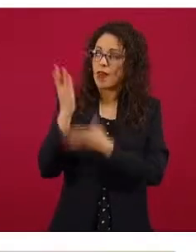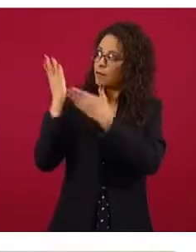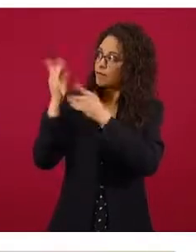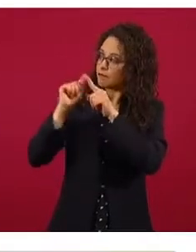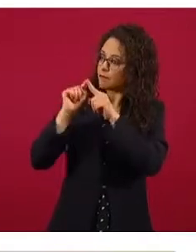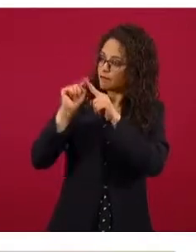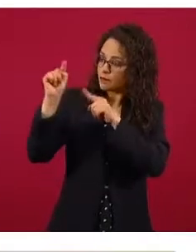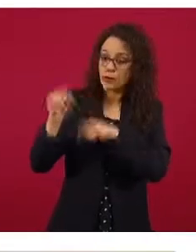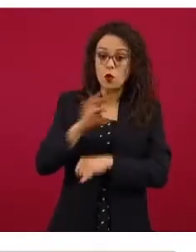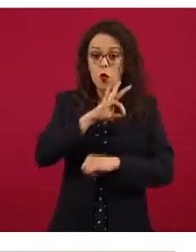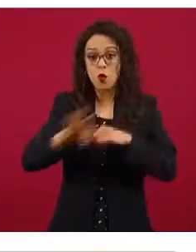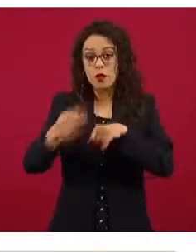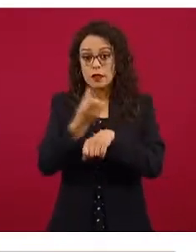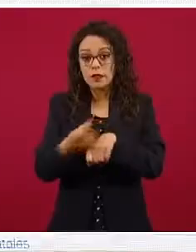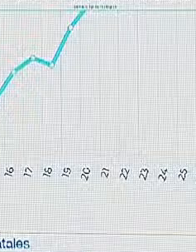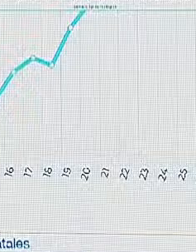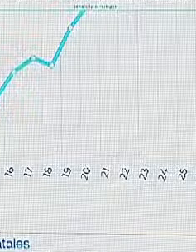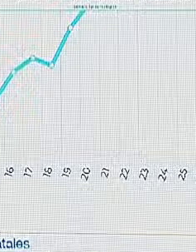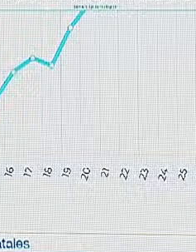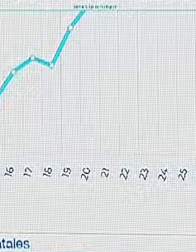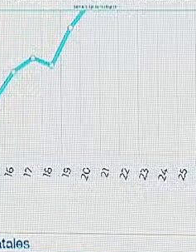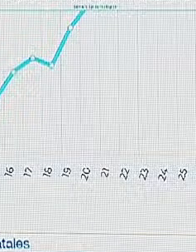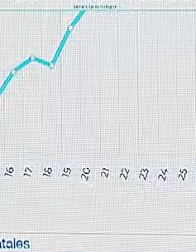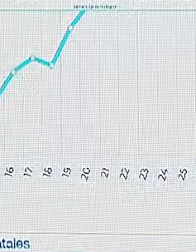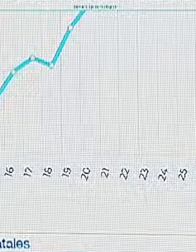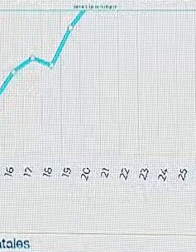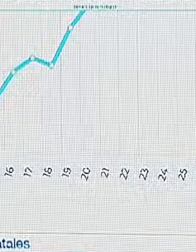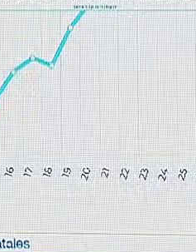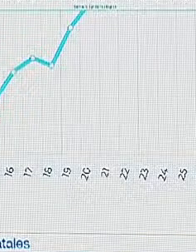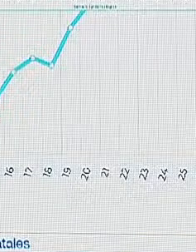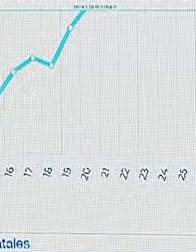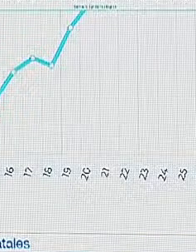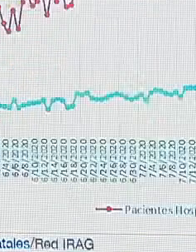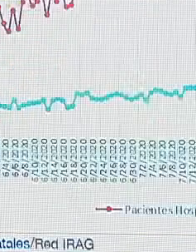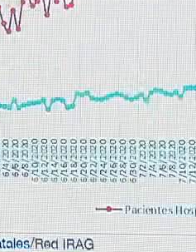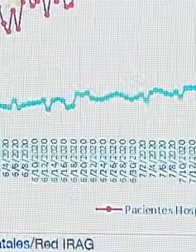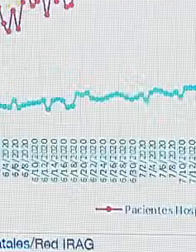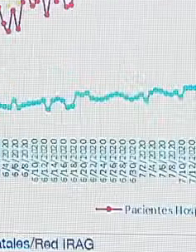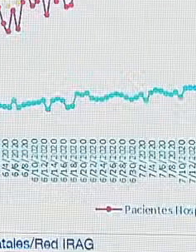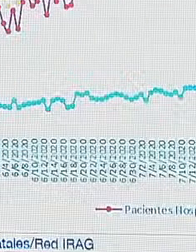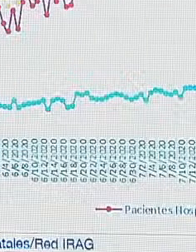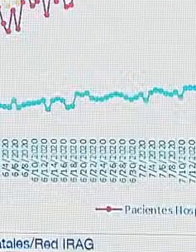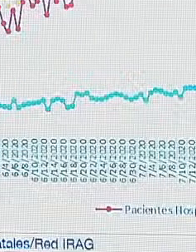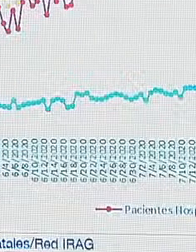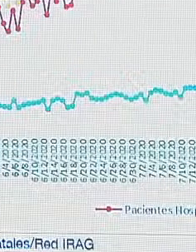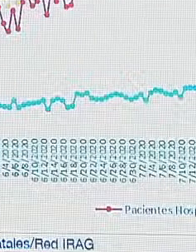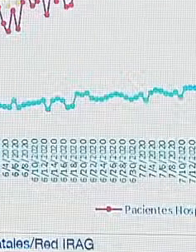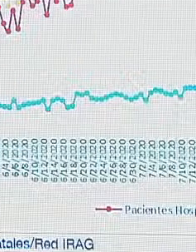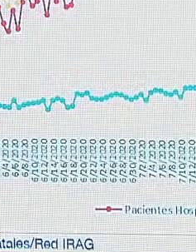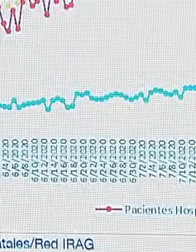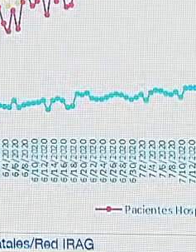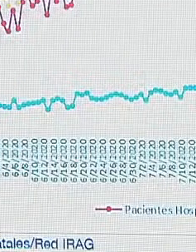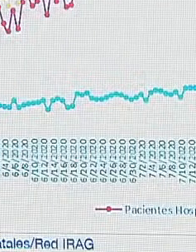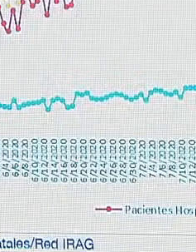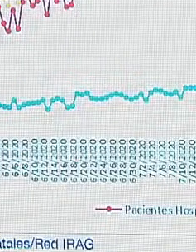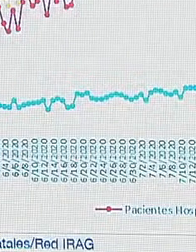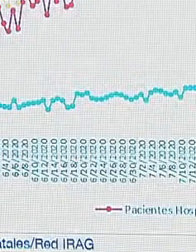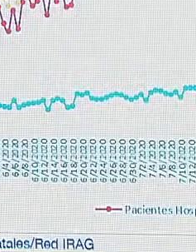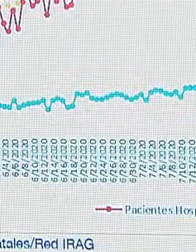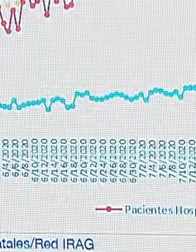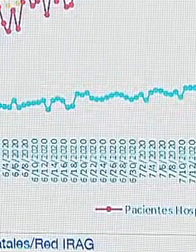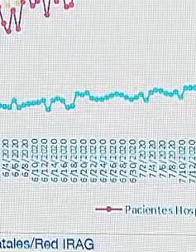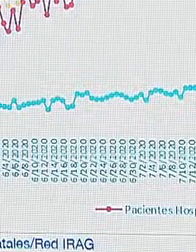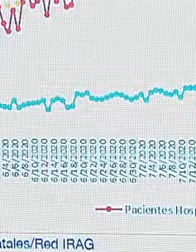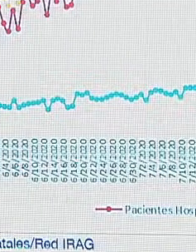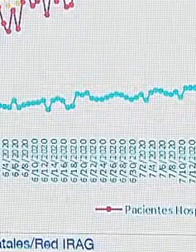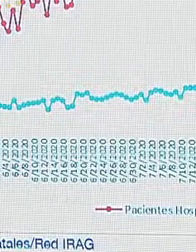semana vemos ya esta reducción. Todavía no se refleja en las defunciones, la siguiente todavía no se refleja en la hospitalización.